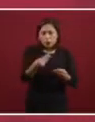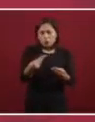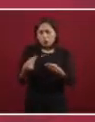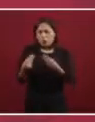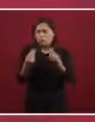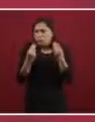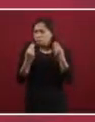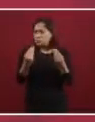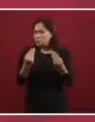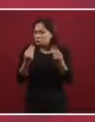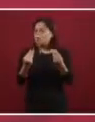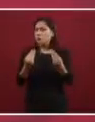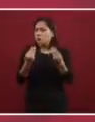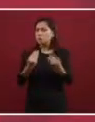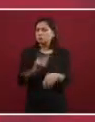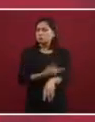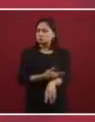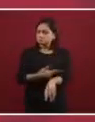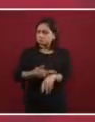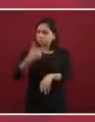que